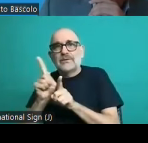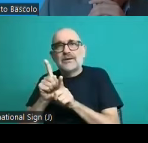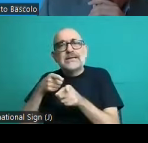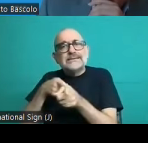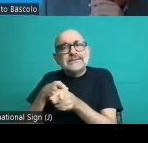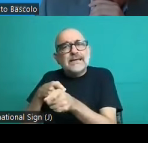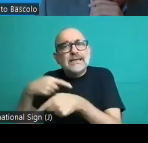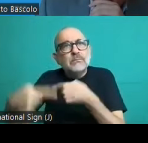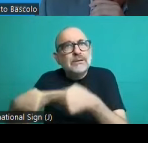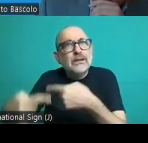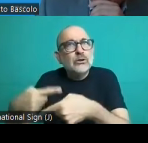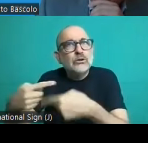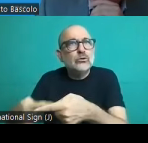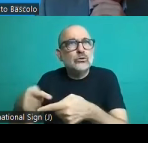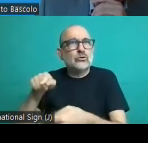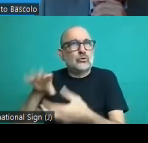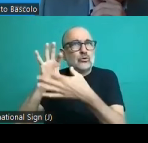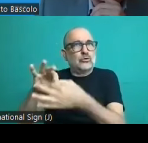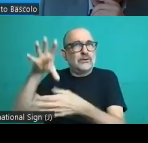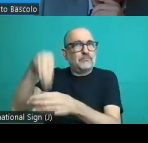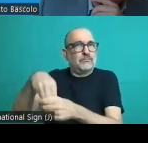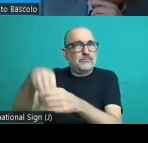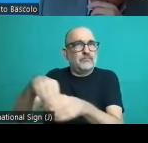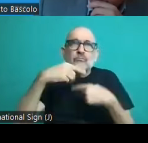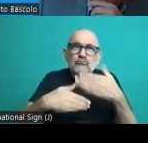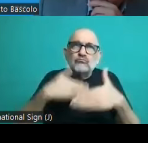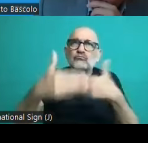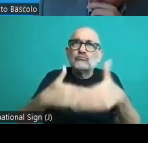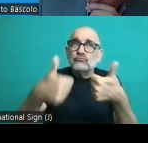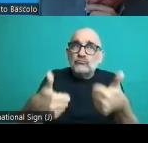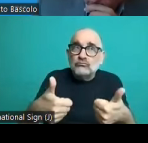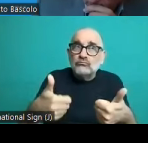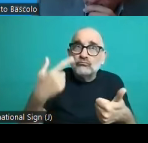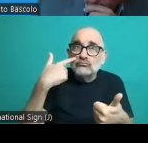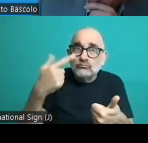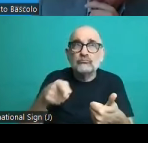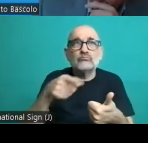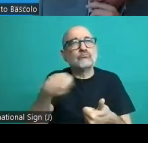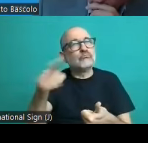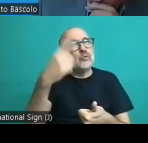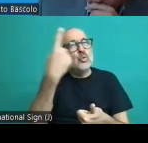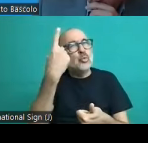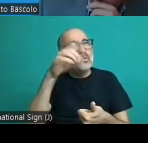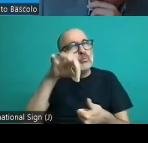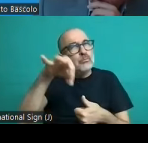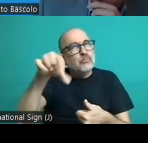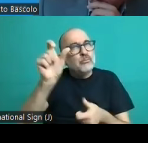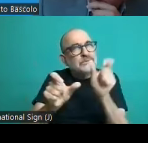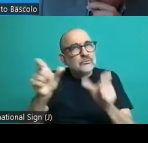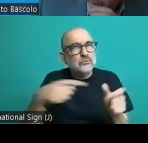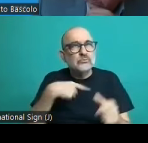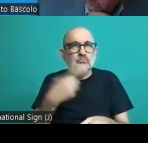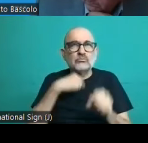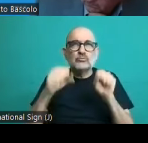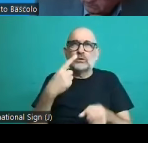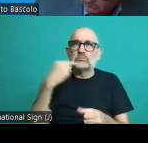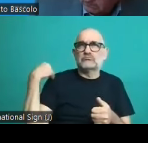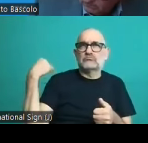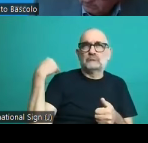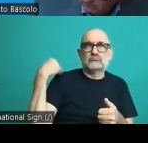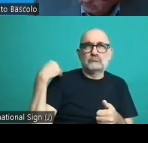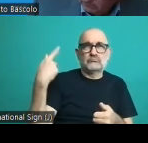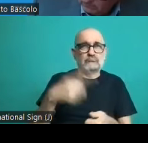que hacemos los sistemas de salud está funcionando son las personas y las comunidades. Justamente a través de su involucro,